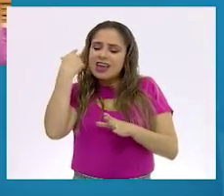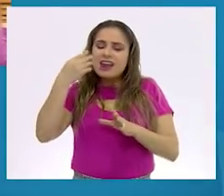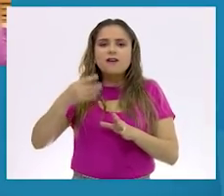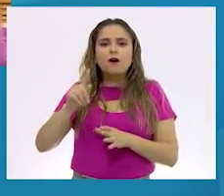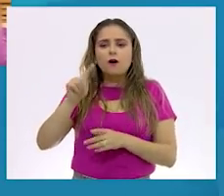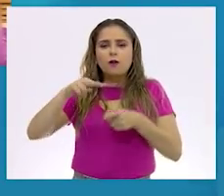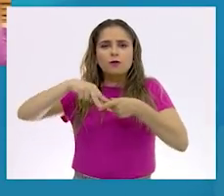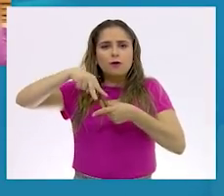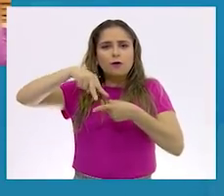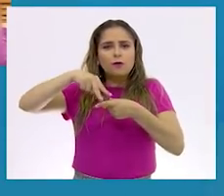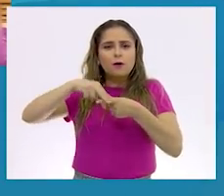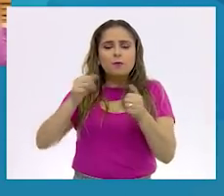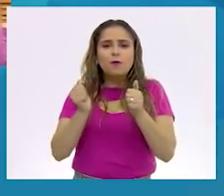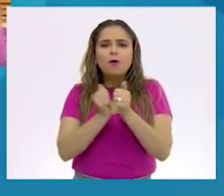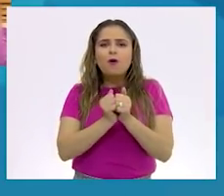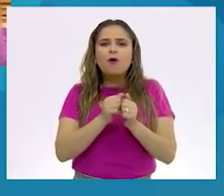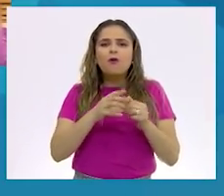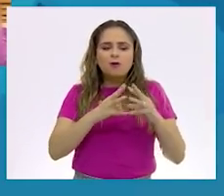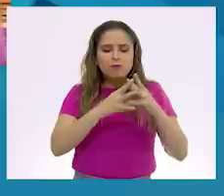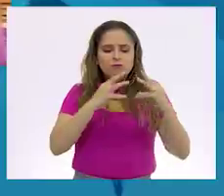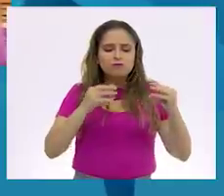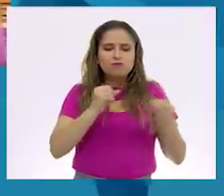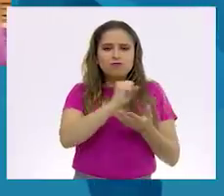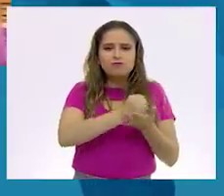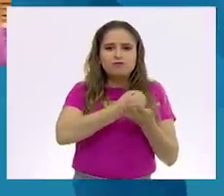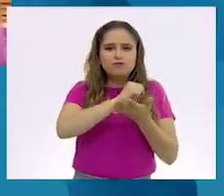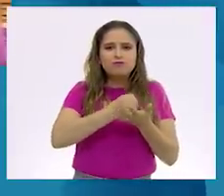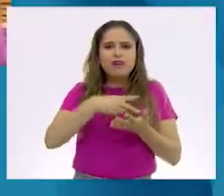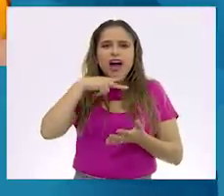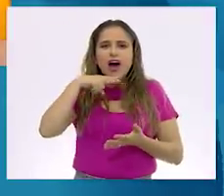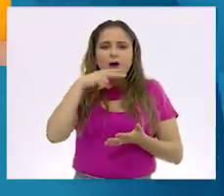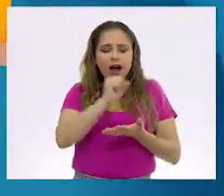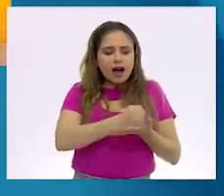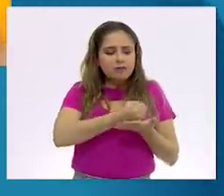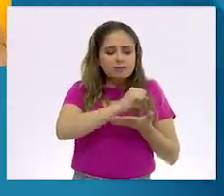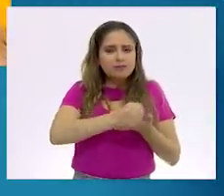guacamole. Así que vengo por...